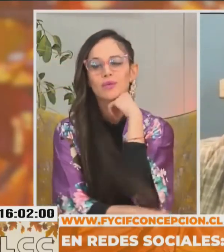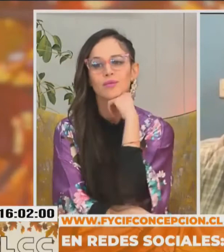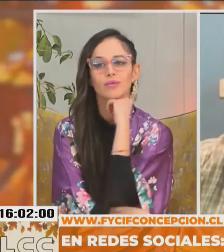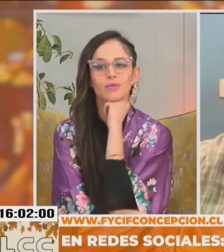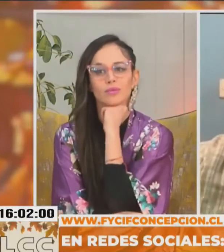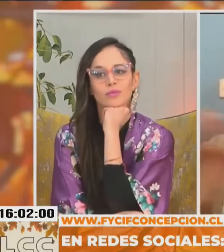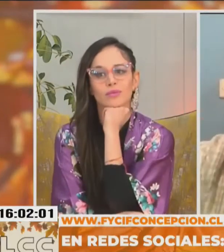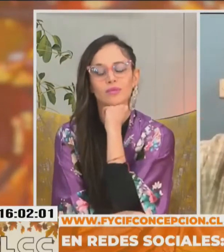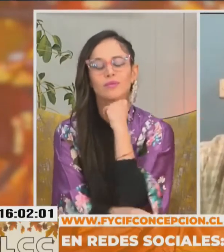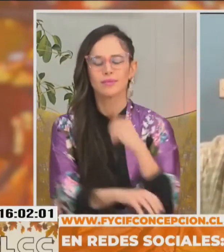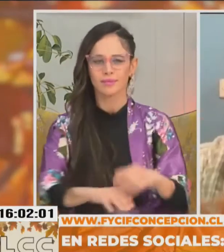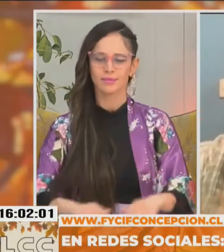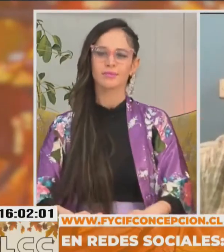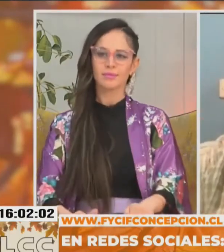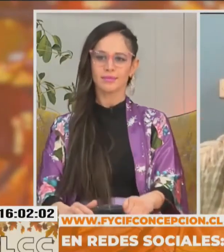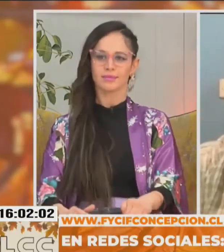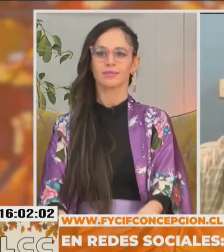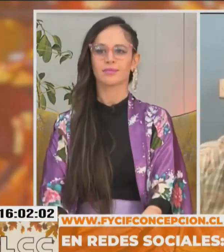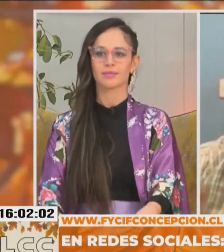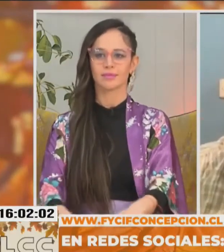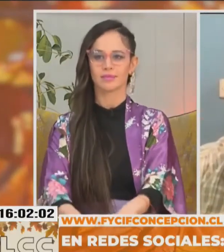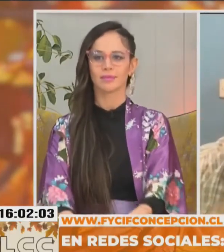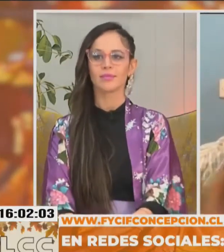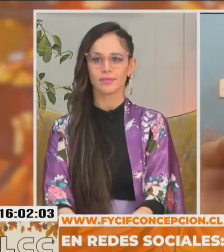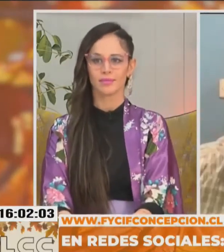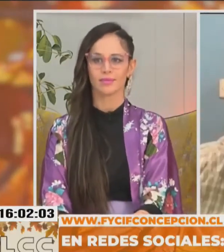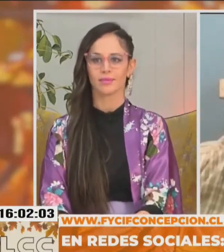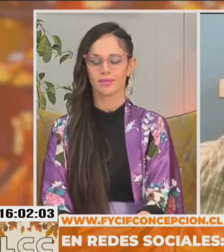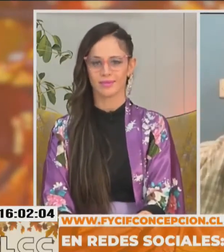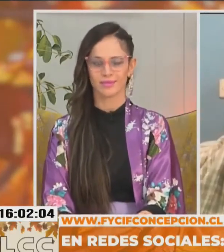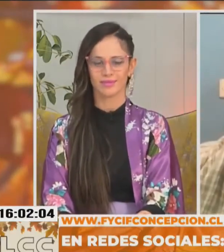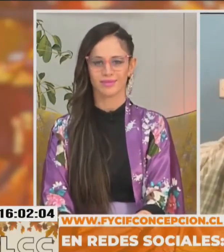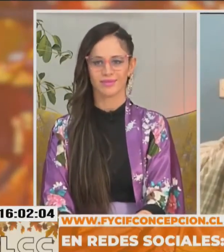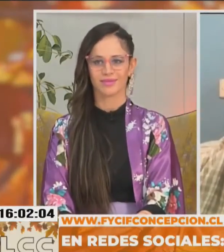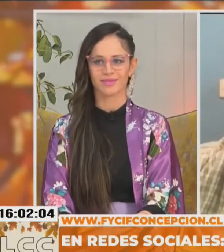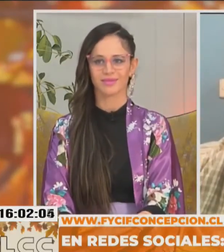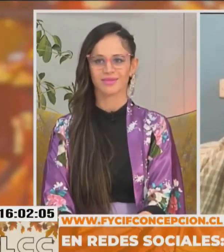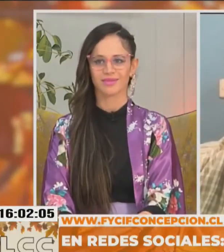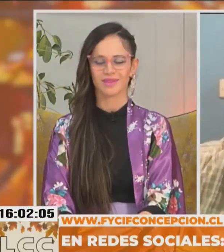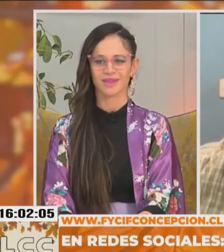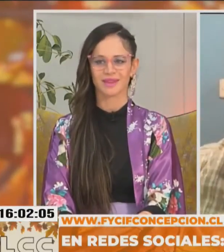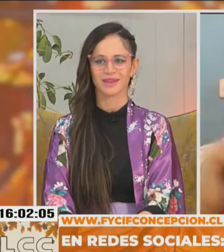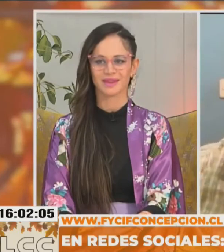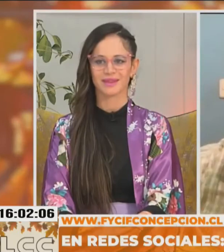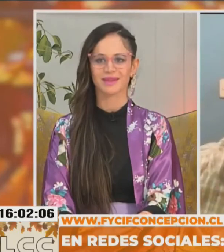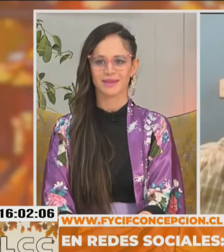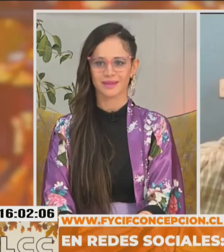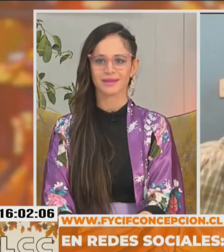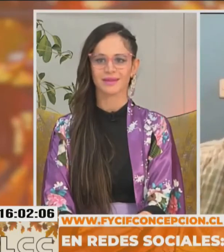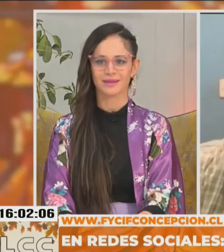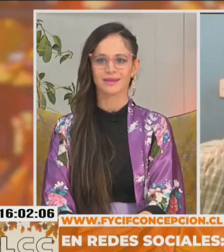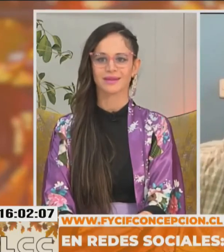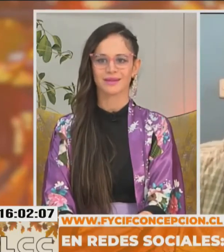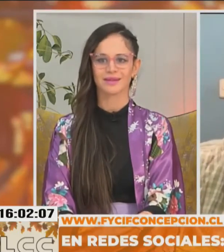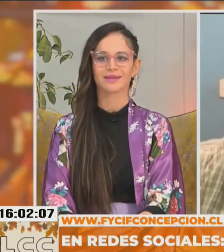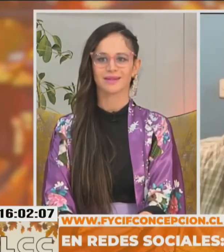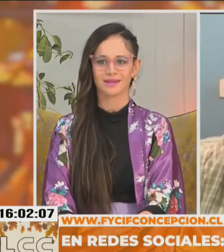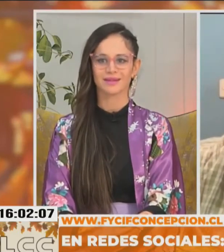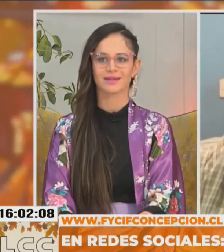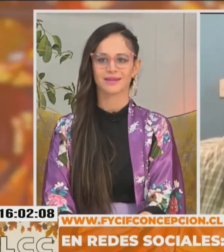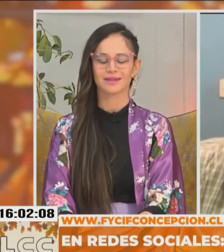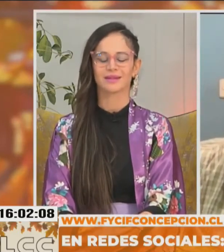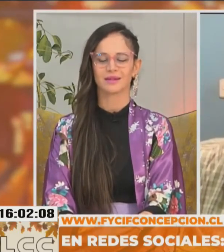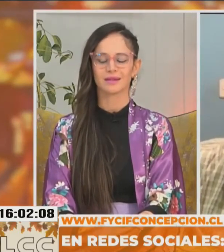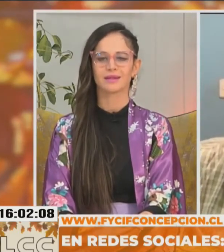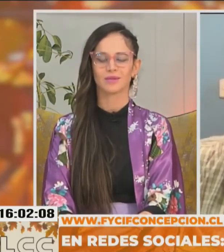que la gente ir por el que quieren el libro y etiquetar a dos amigos y pueden ganarse un libro que es de un autor local de acá, de Talcahuano, un libro